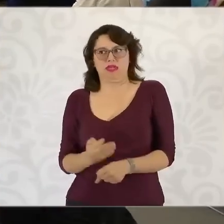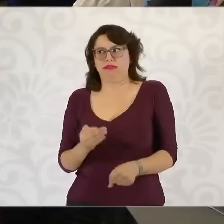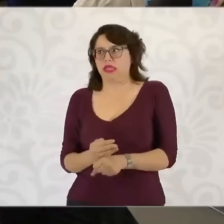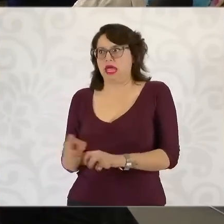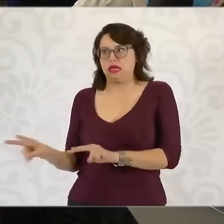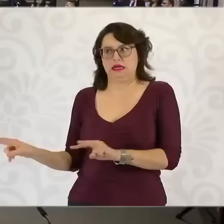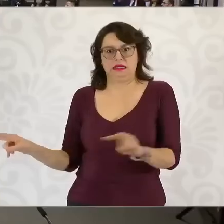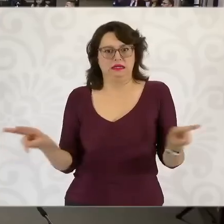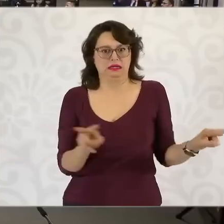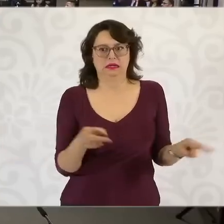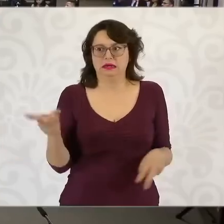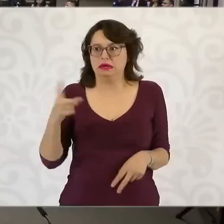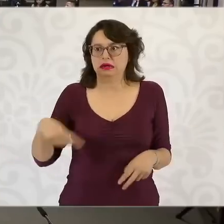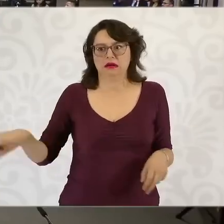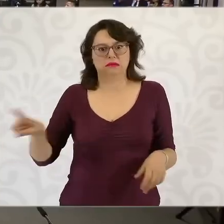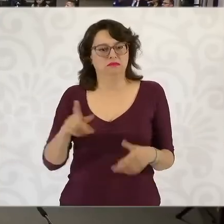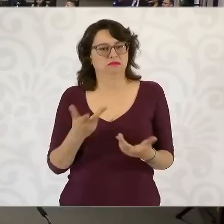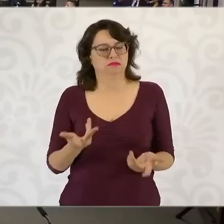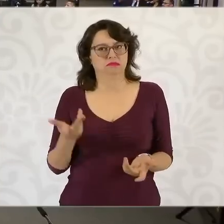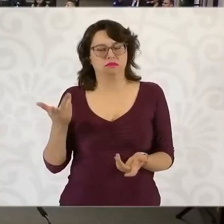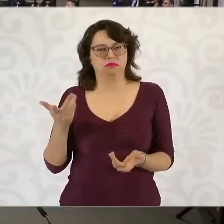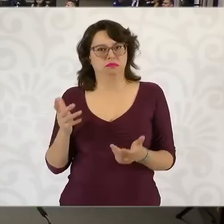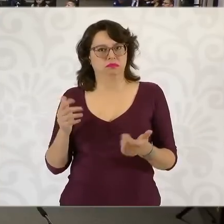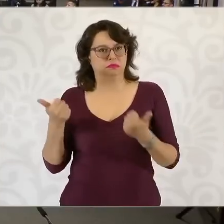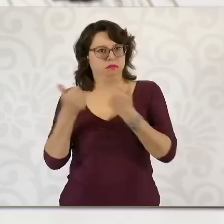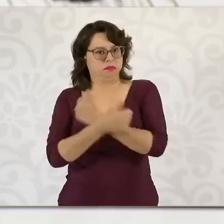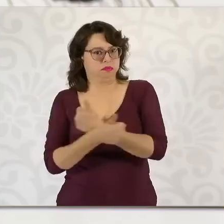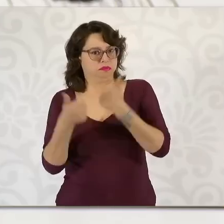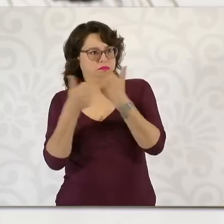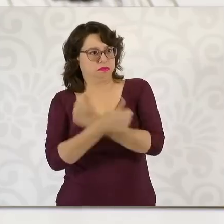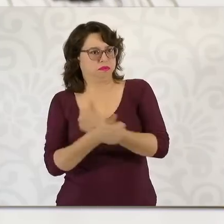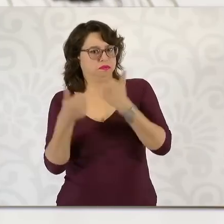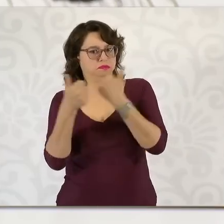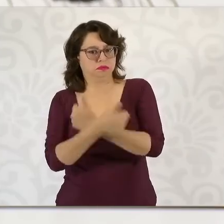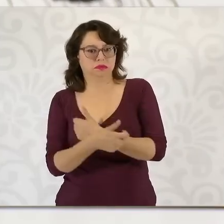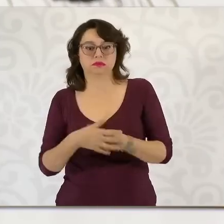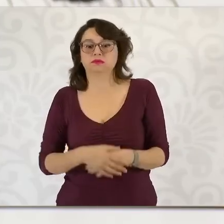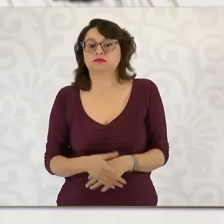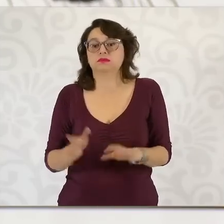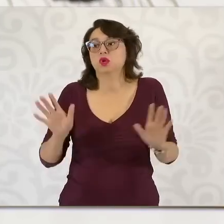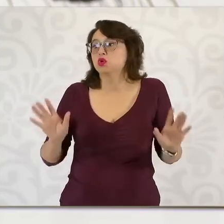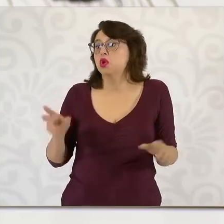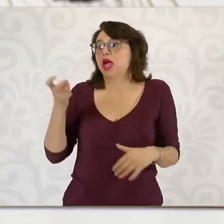que hay encubrimiento del presidente, de la presidenta del Consejo de la Judicatura? Lo que nosotros mostramos son los hechos,